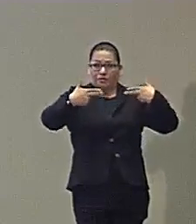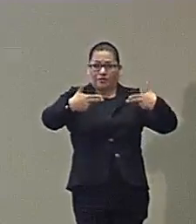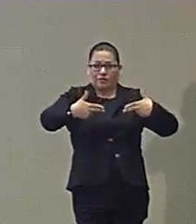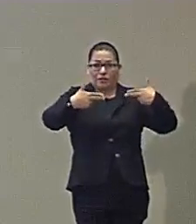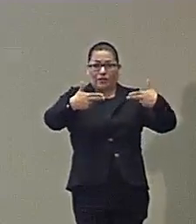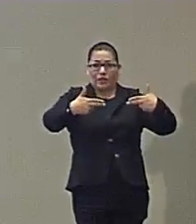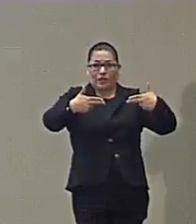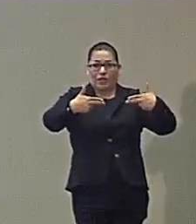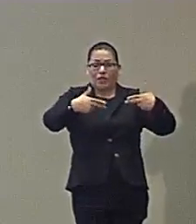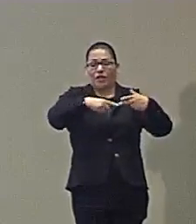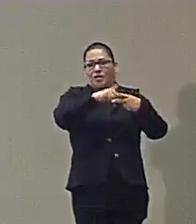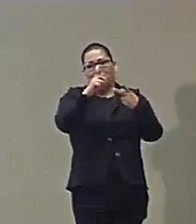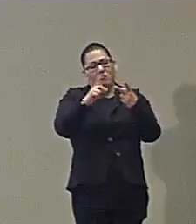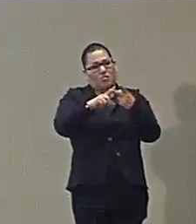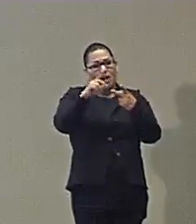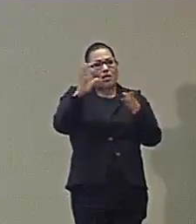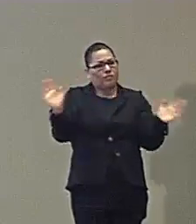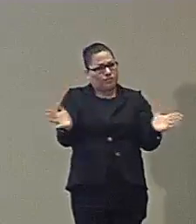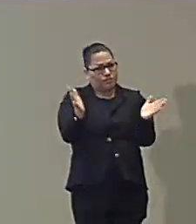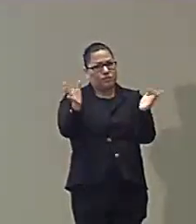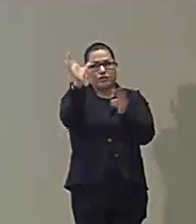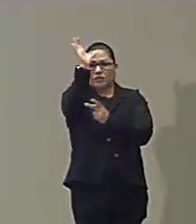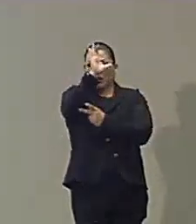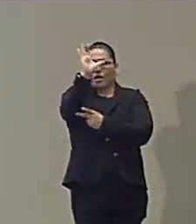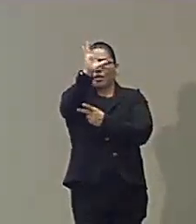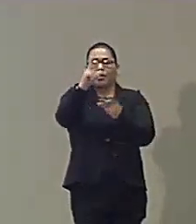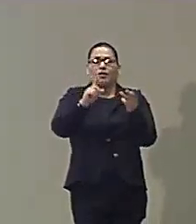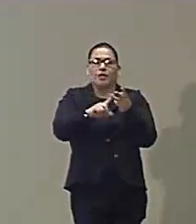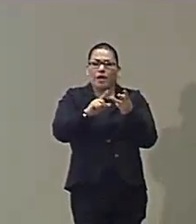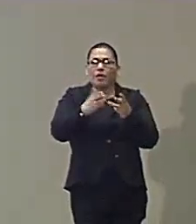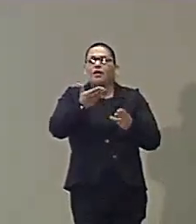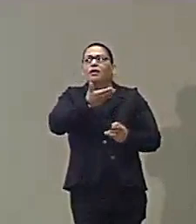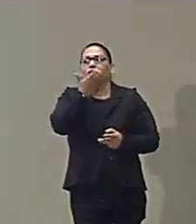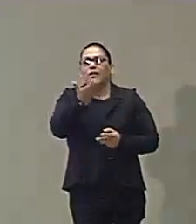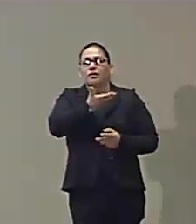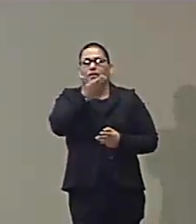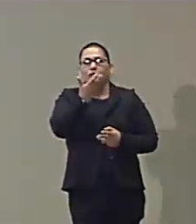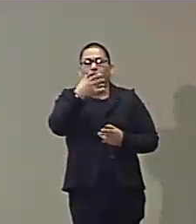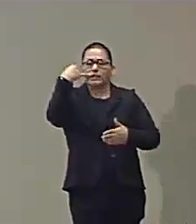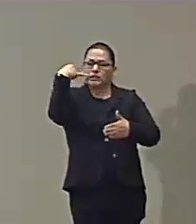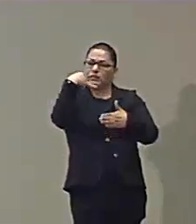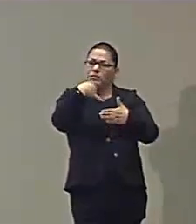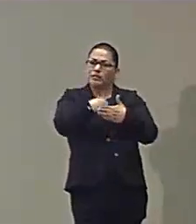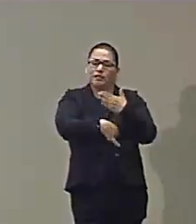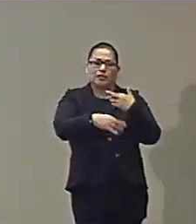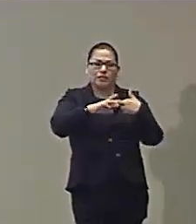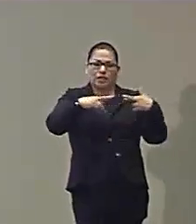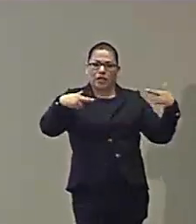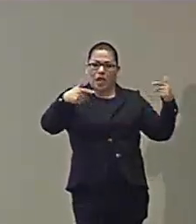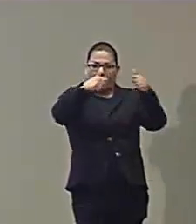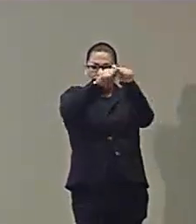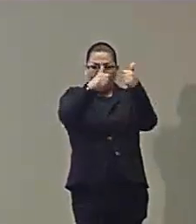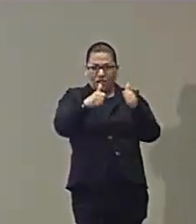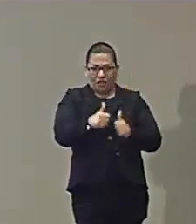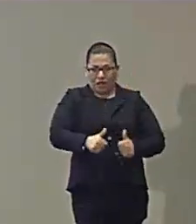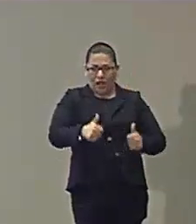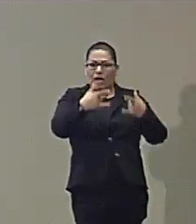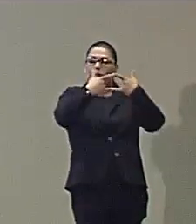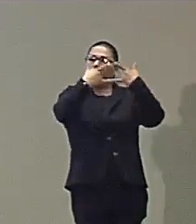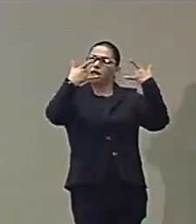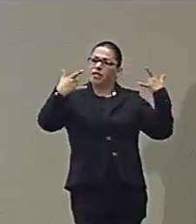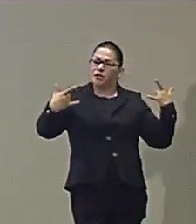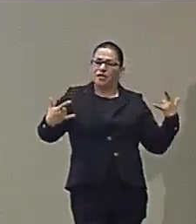promover nuestra cultura las tradiciones y las raíces vivas del arte la historia